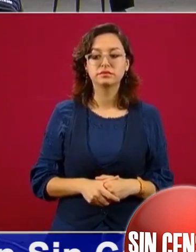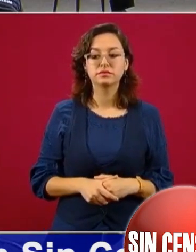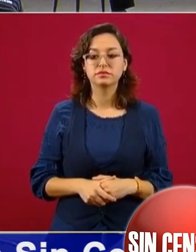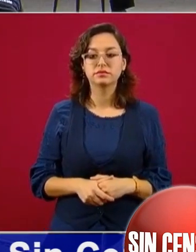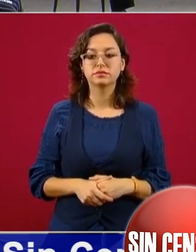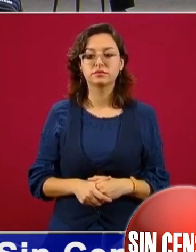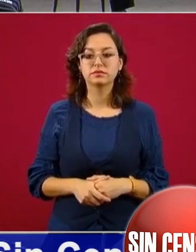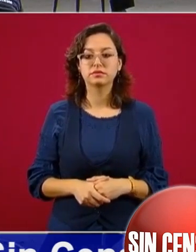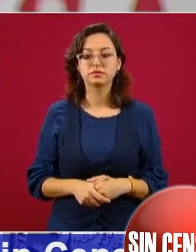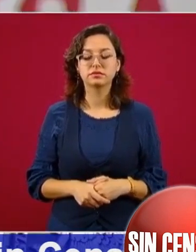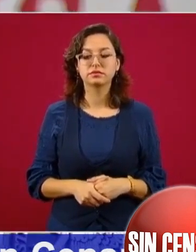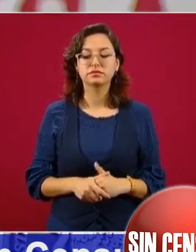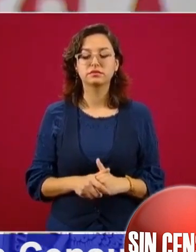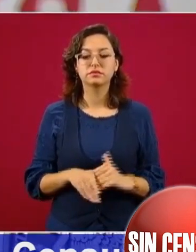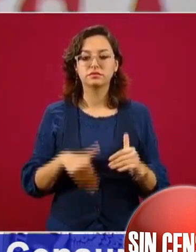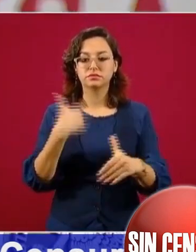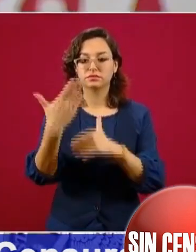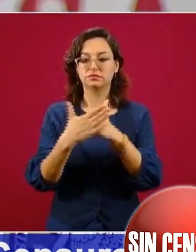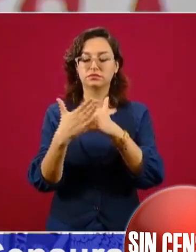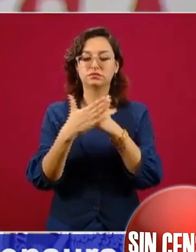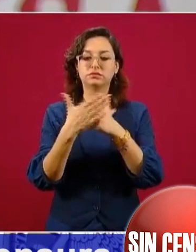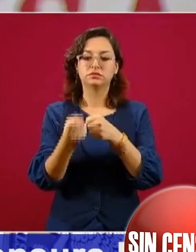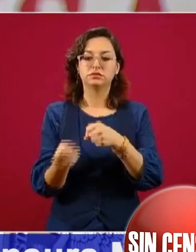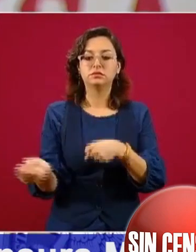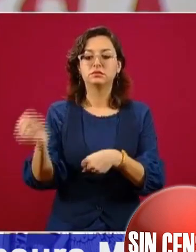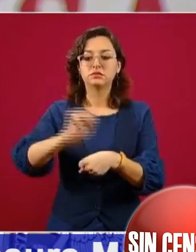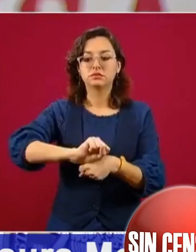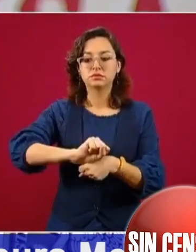La semana que viene,